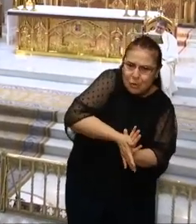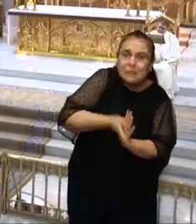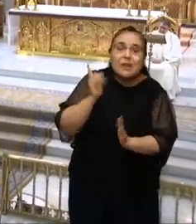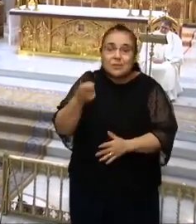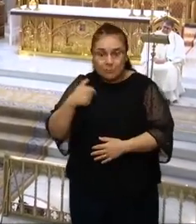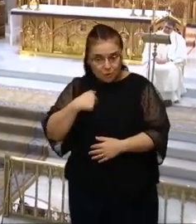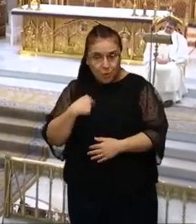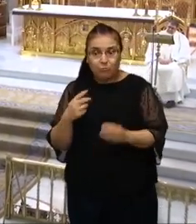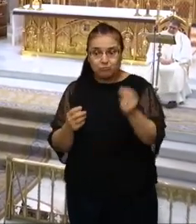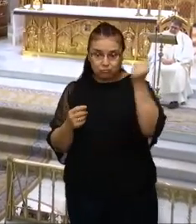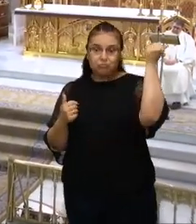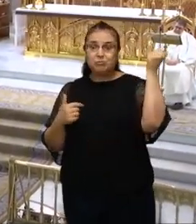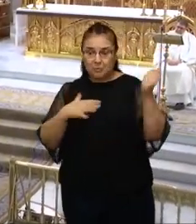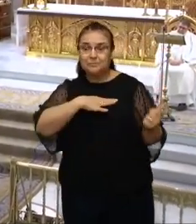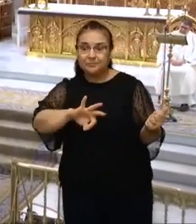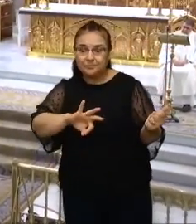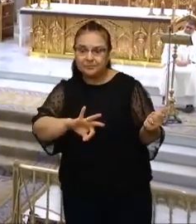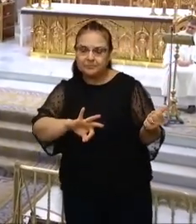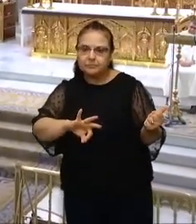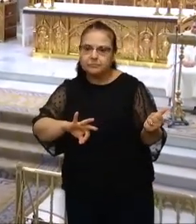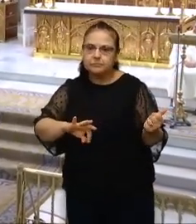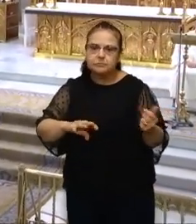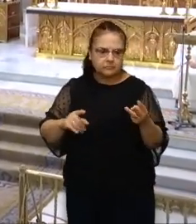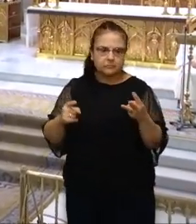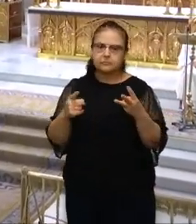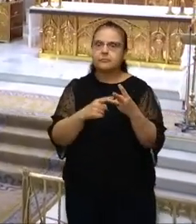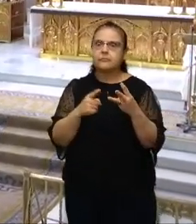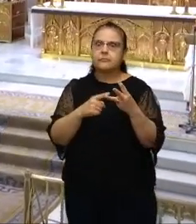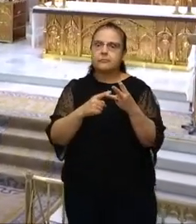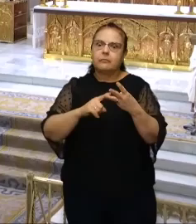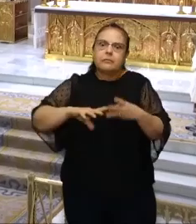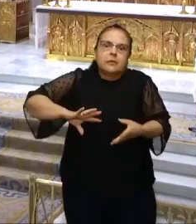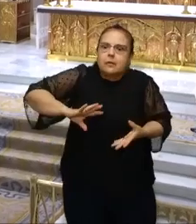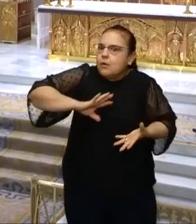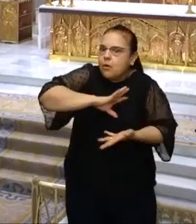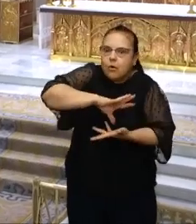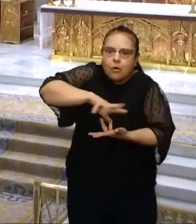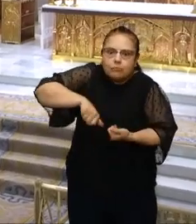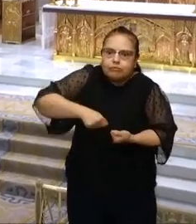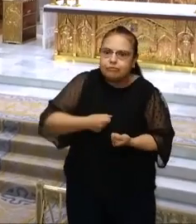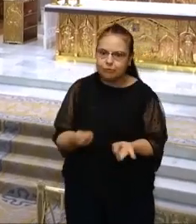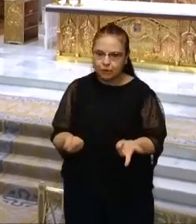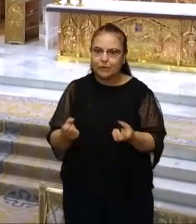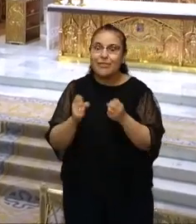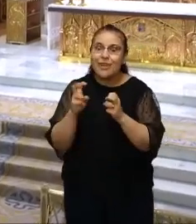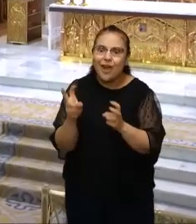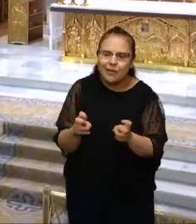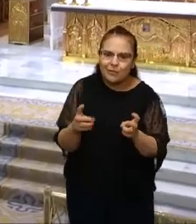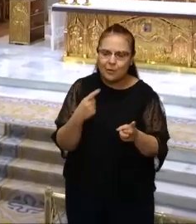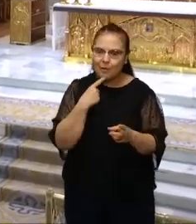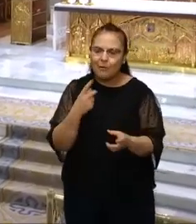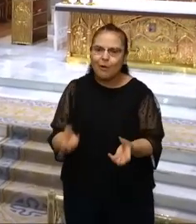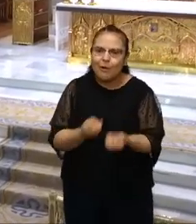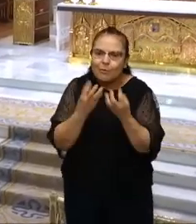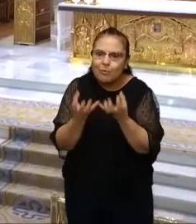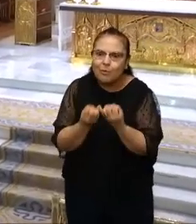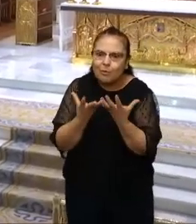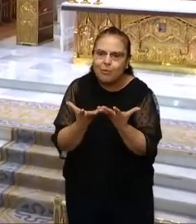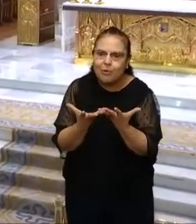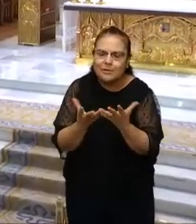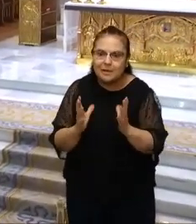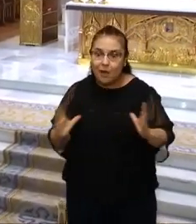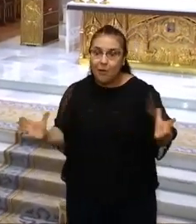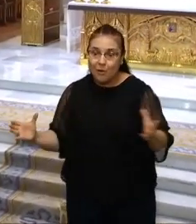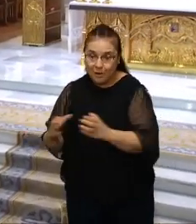contártelo. No había acabado este de hablar cuando llegó otro con esta noticia: una banda de